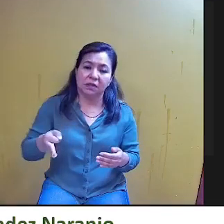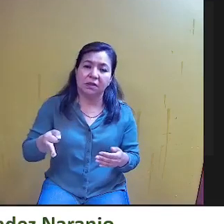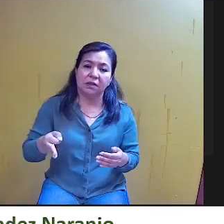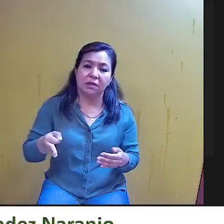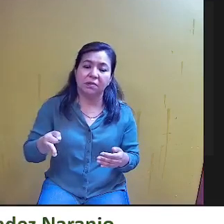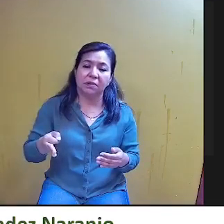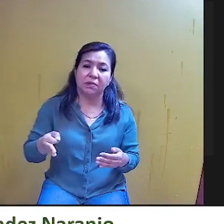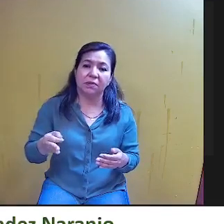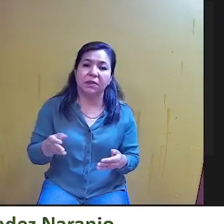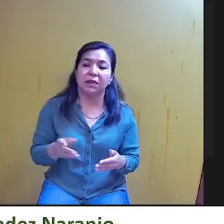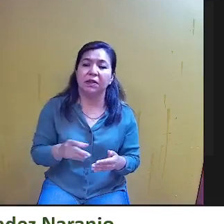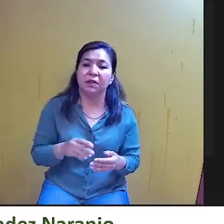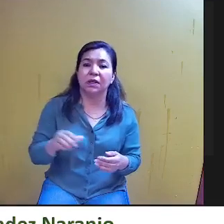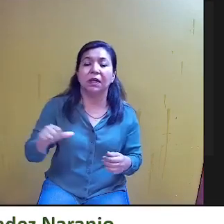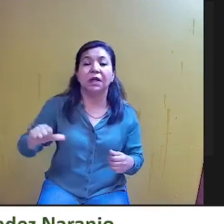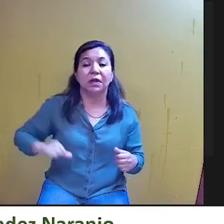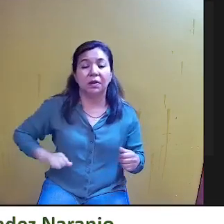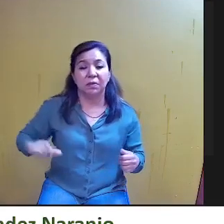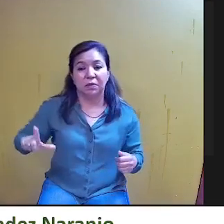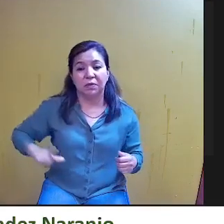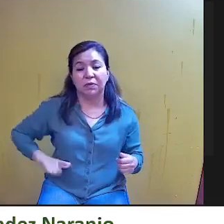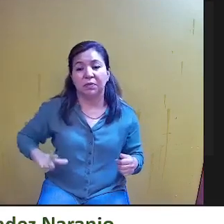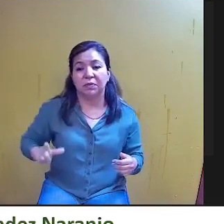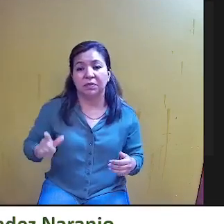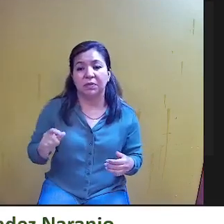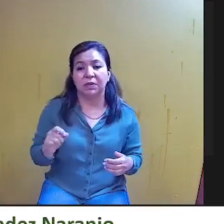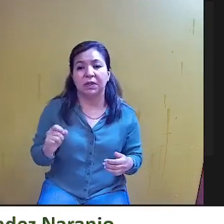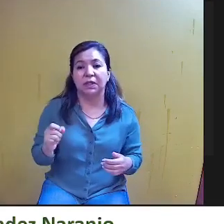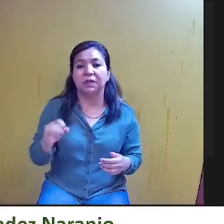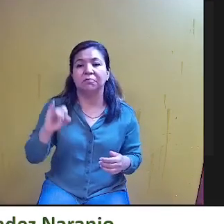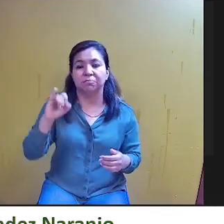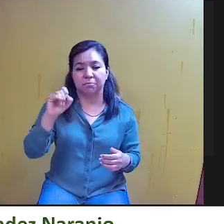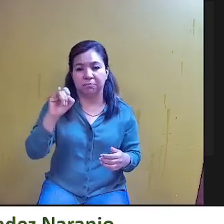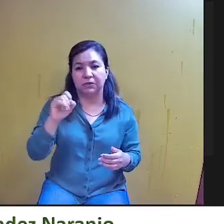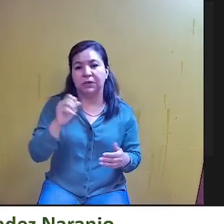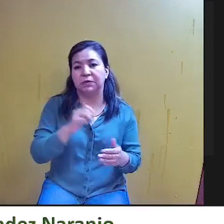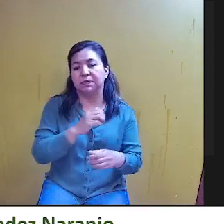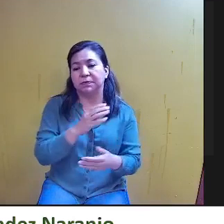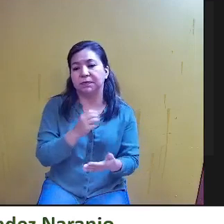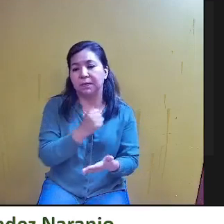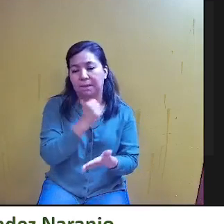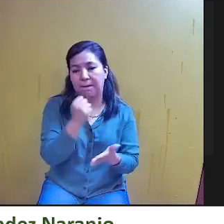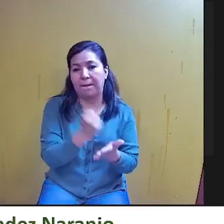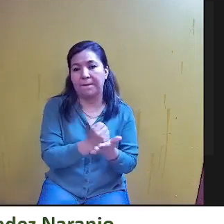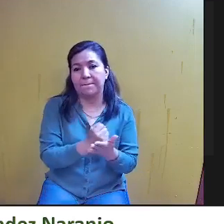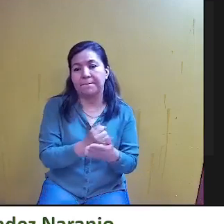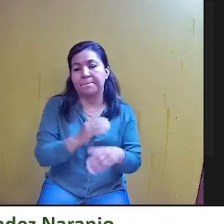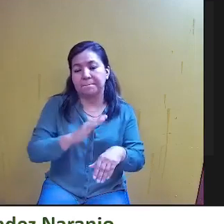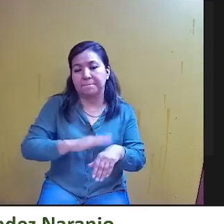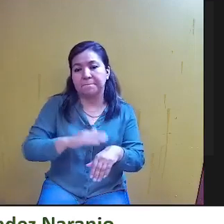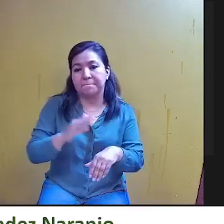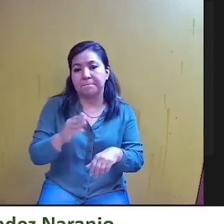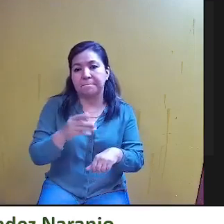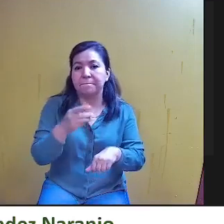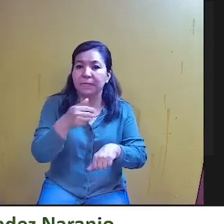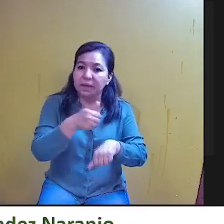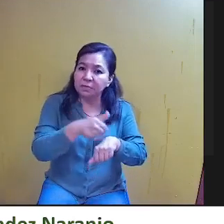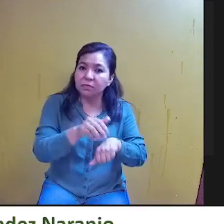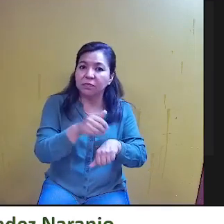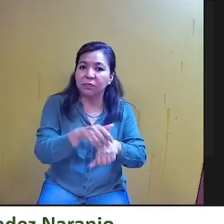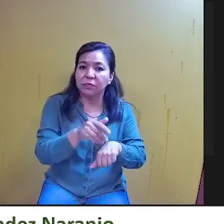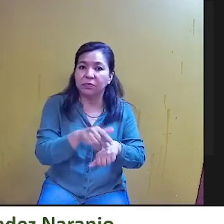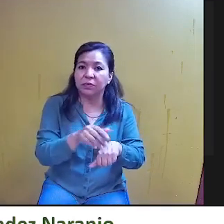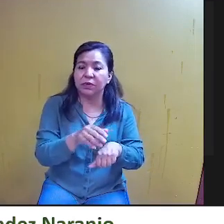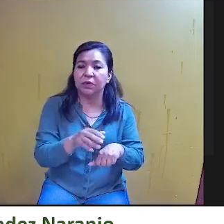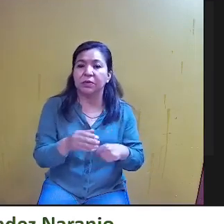responsable arguye en dicho acuerdo que se realiza para considerarla como calificación suficiente para acreditar un grado, en términos de lo publicado